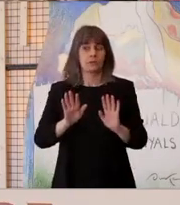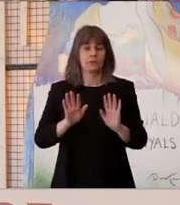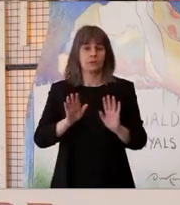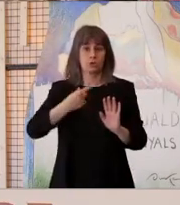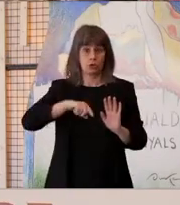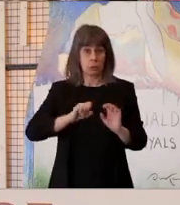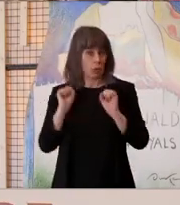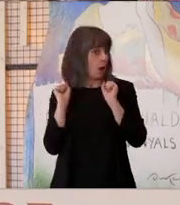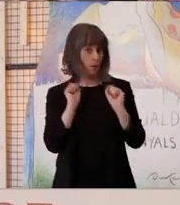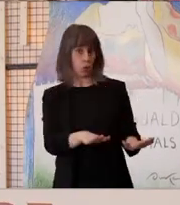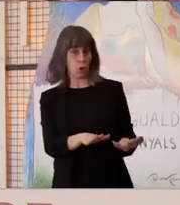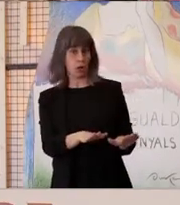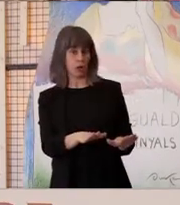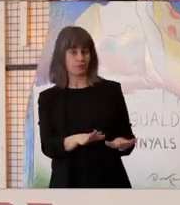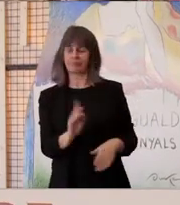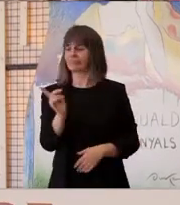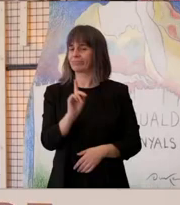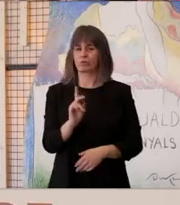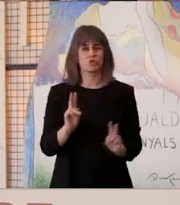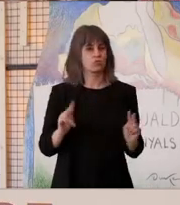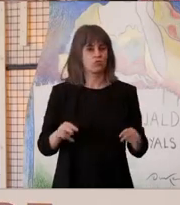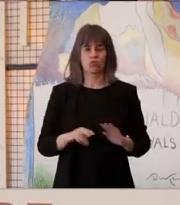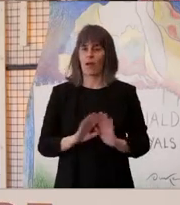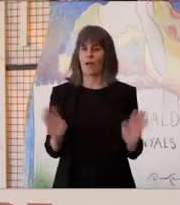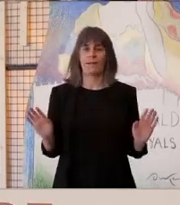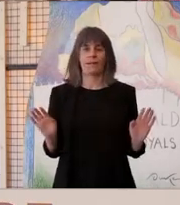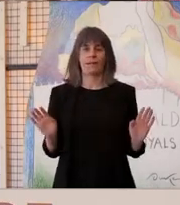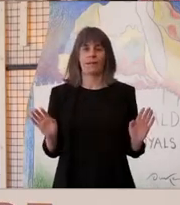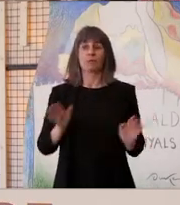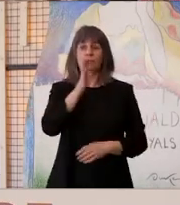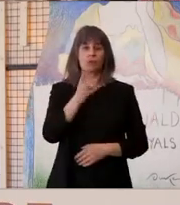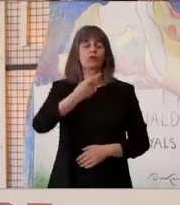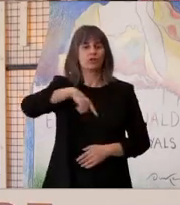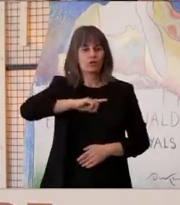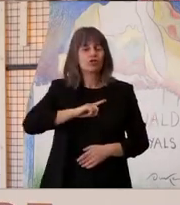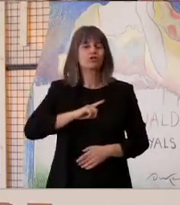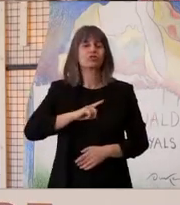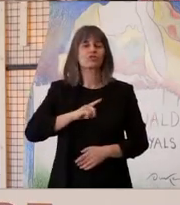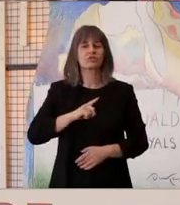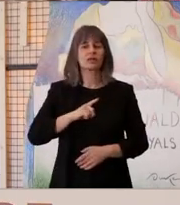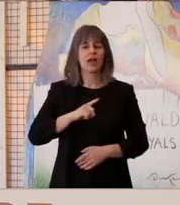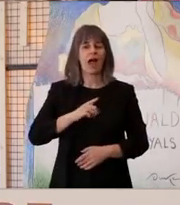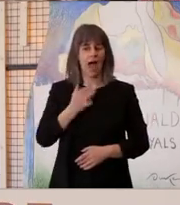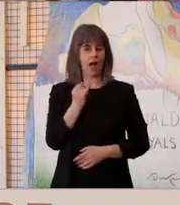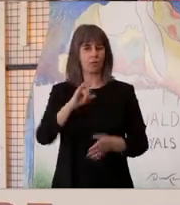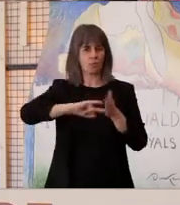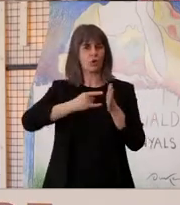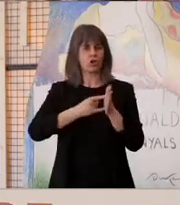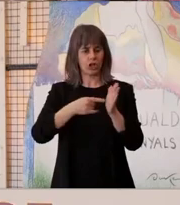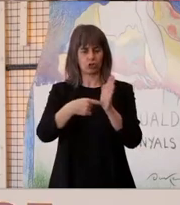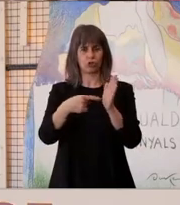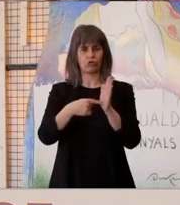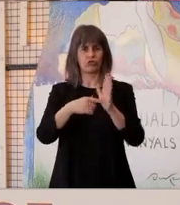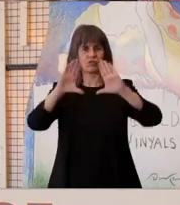a rendir de ninguna forma porque porque es que tenemos tenemos el proyecto del